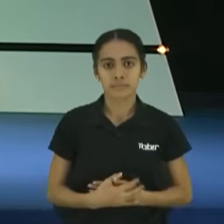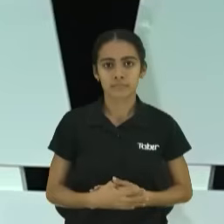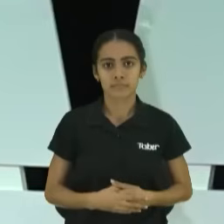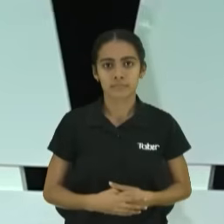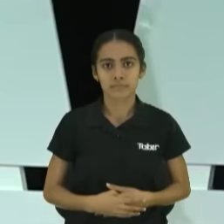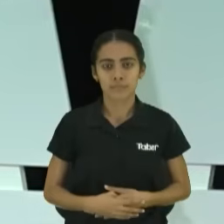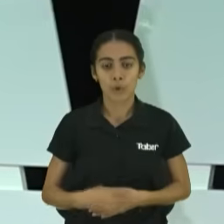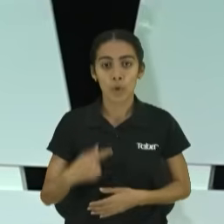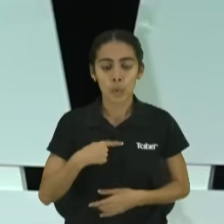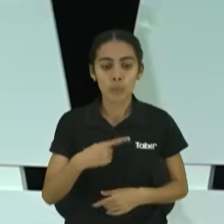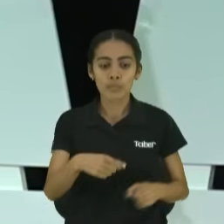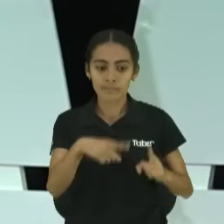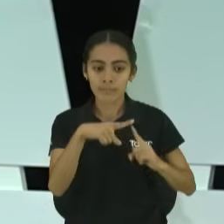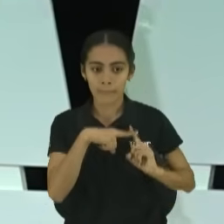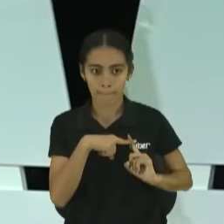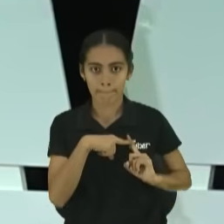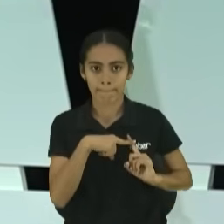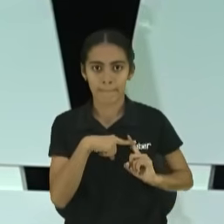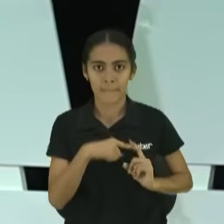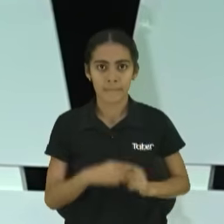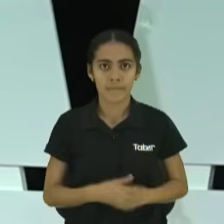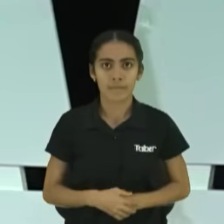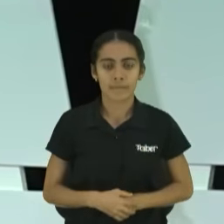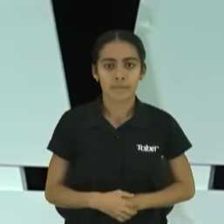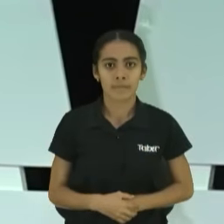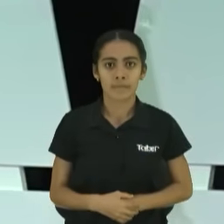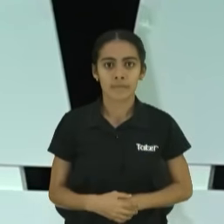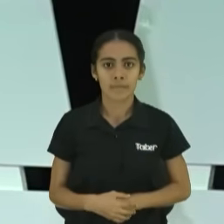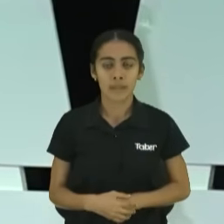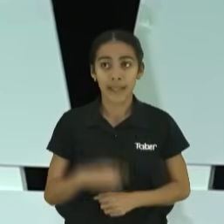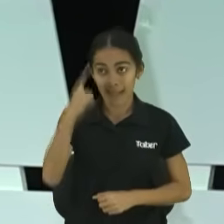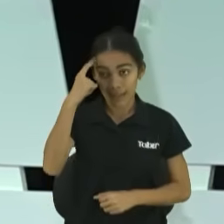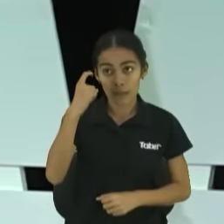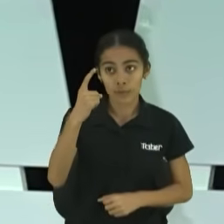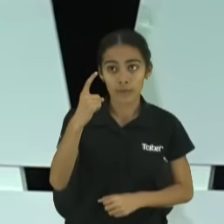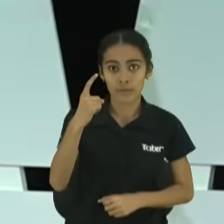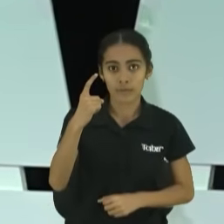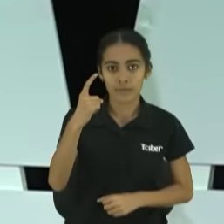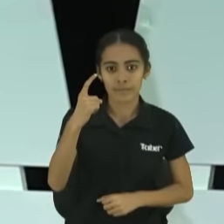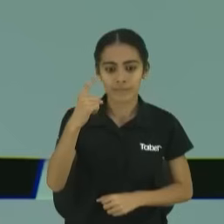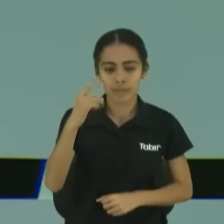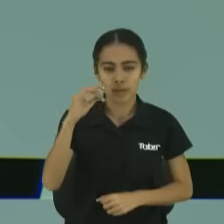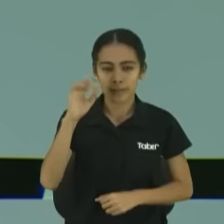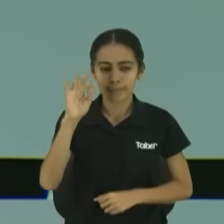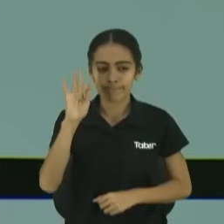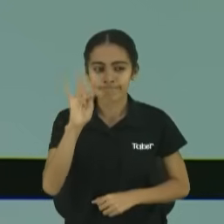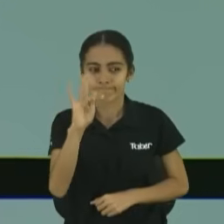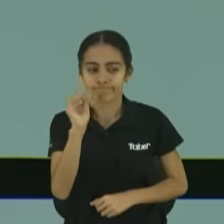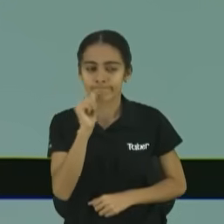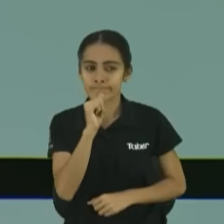Yo soy cristiano. ¿Pueda que en ese sueño te esté dando señales?